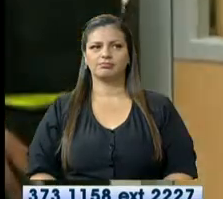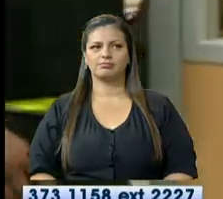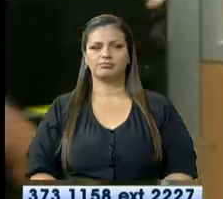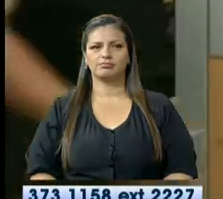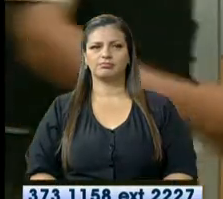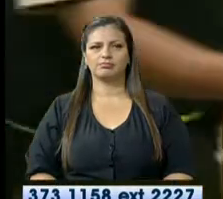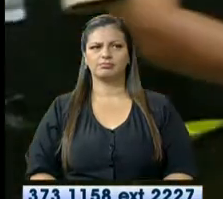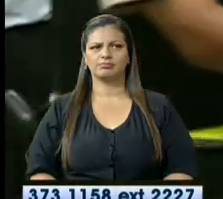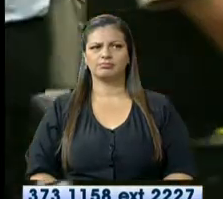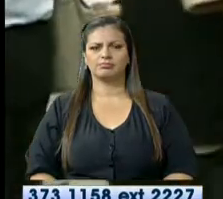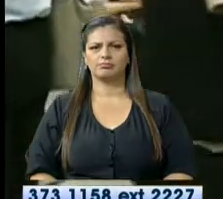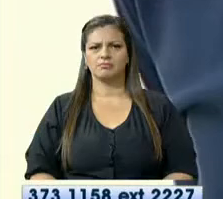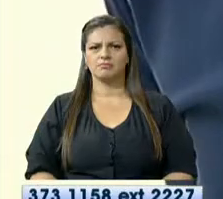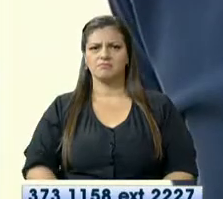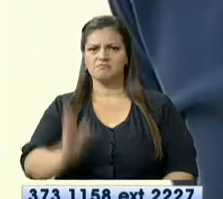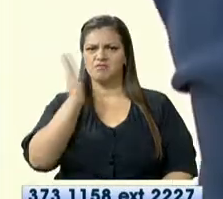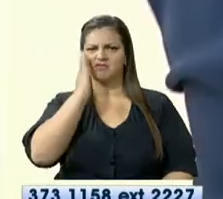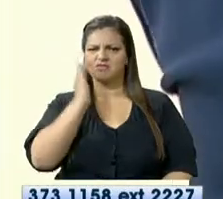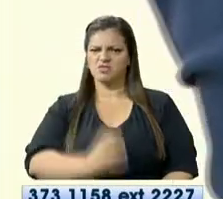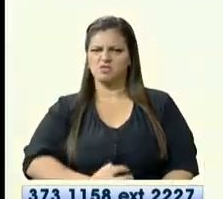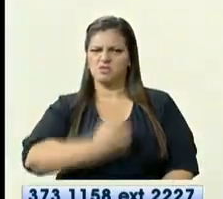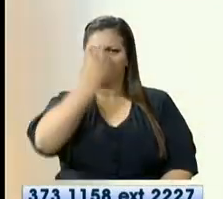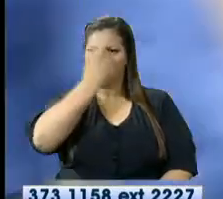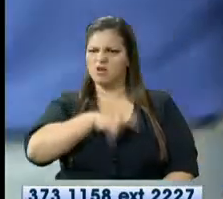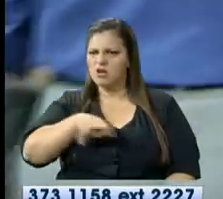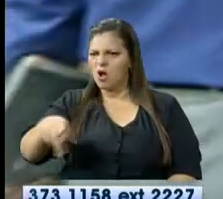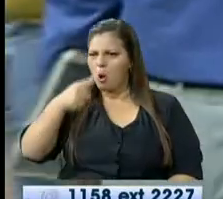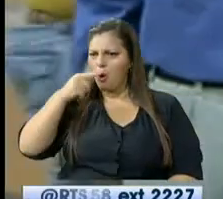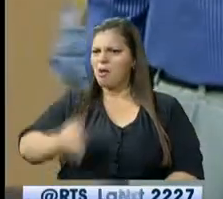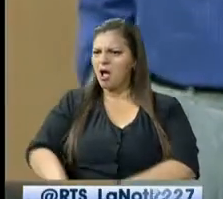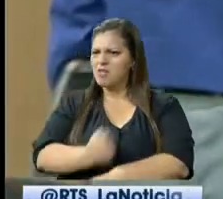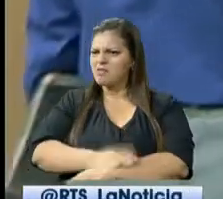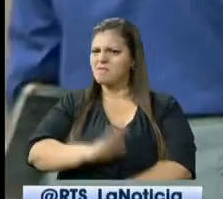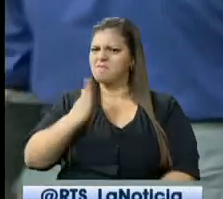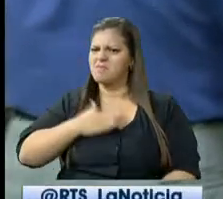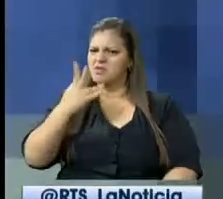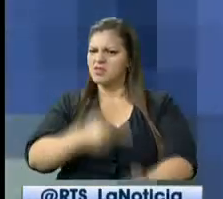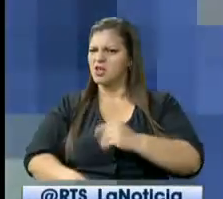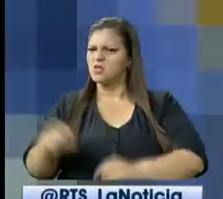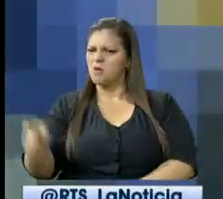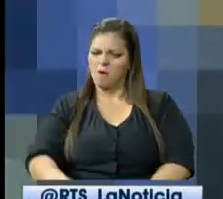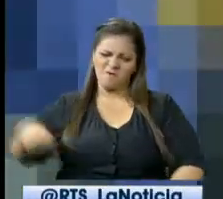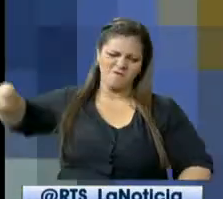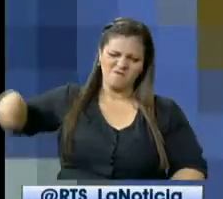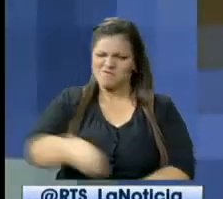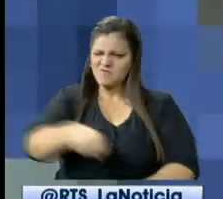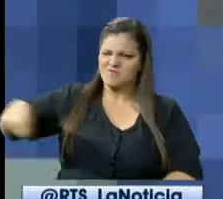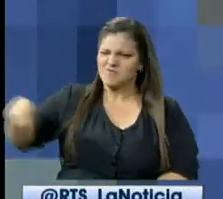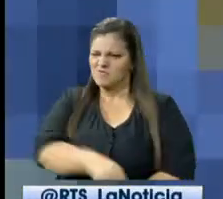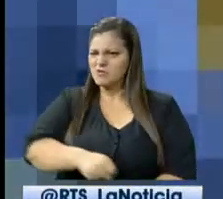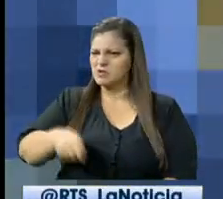Es la reacción de una madre cuando vio de frente al sospechoso en el suceso.